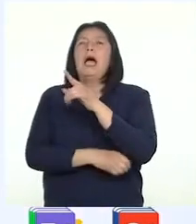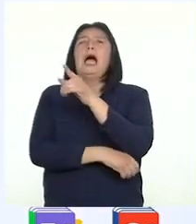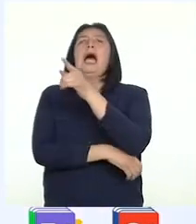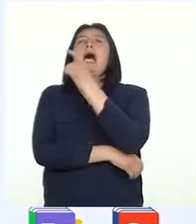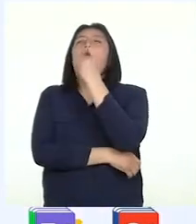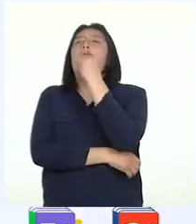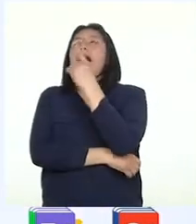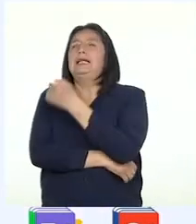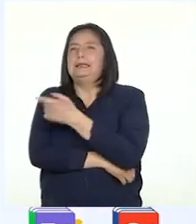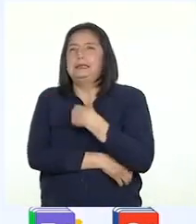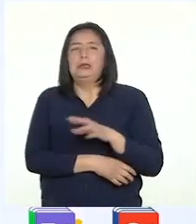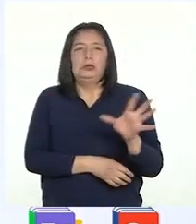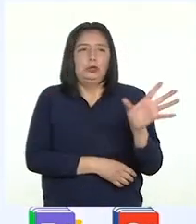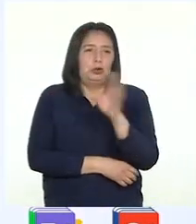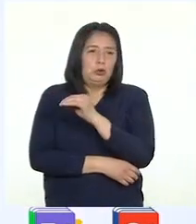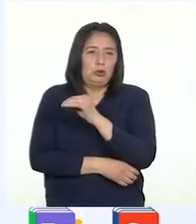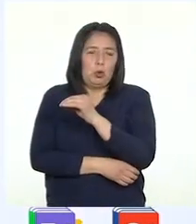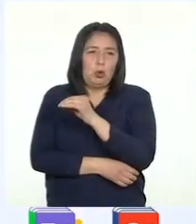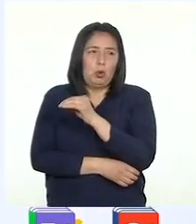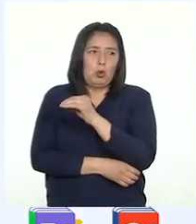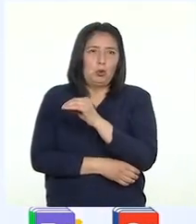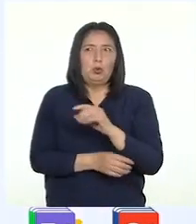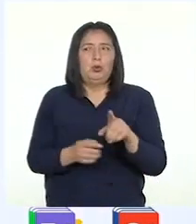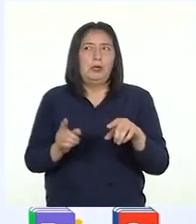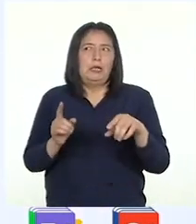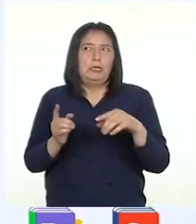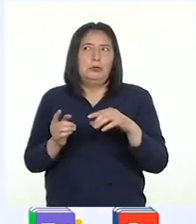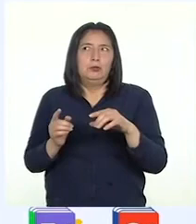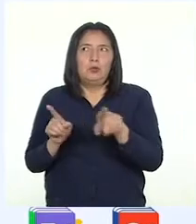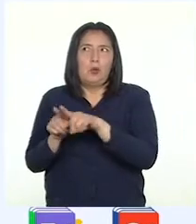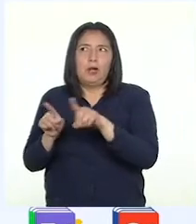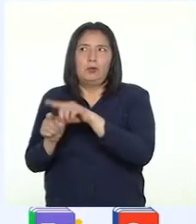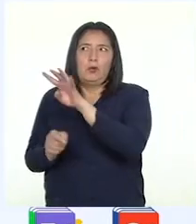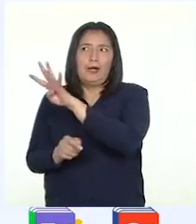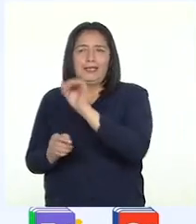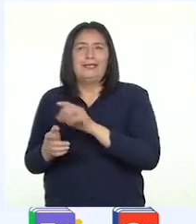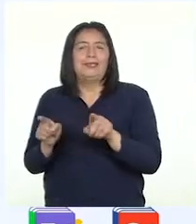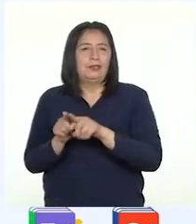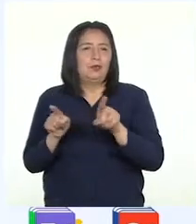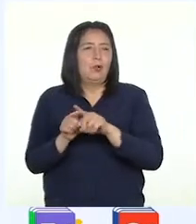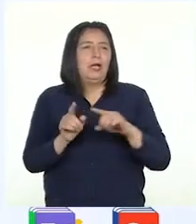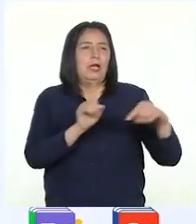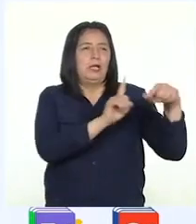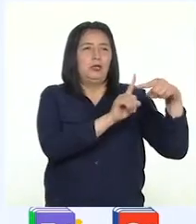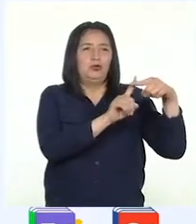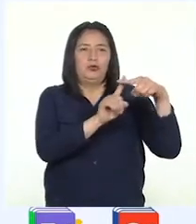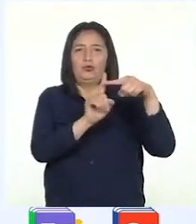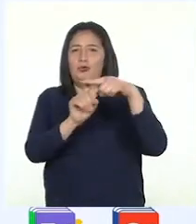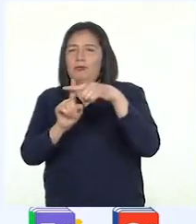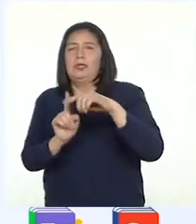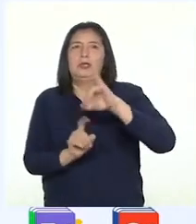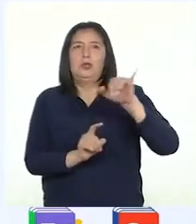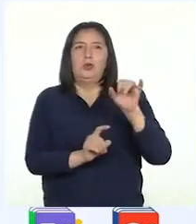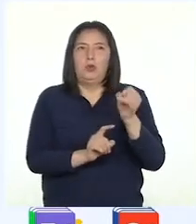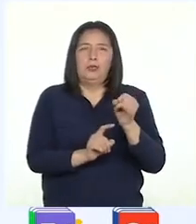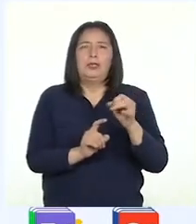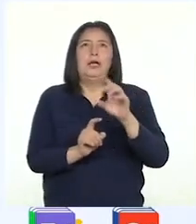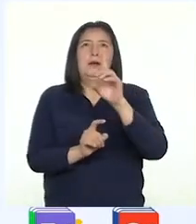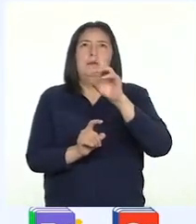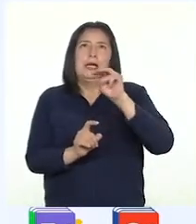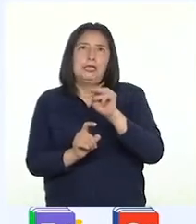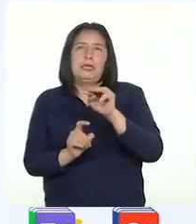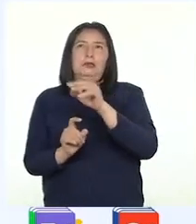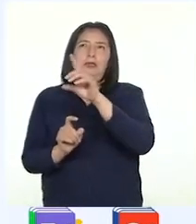Entiendo. Si el total de piedritas era de 40, entonces 40 es igual a la suma de lo que obtuvo Julia, Mariano y